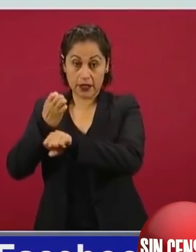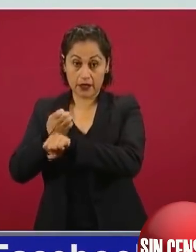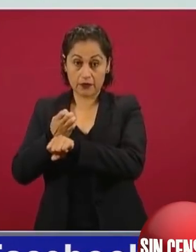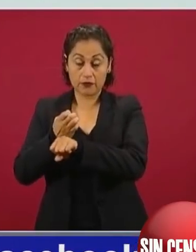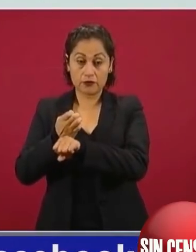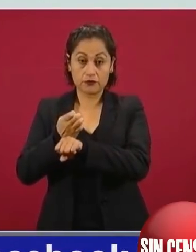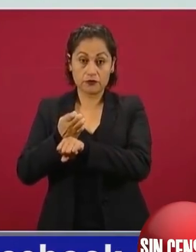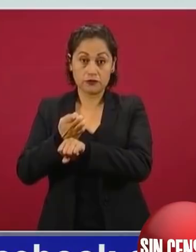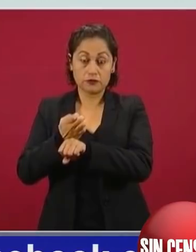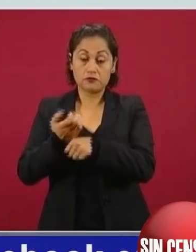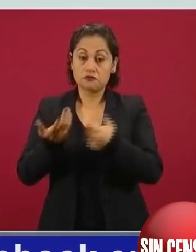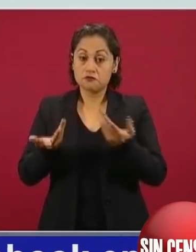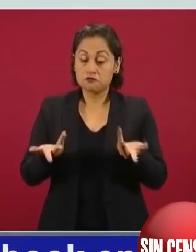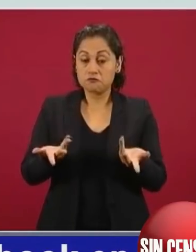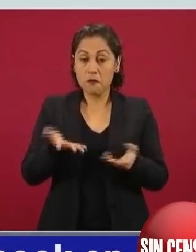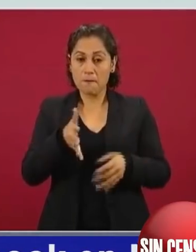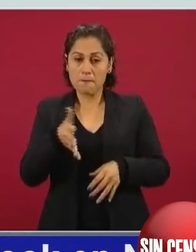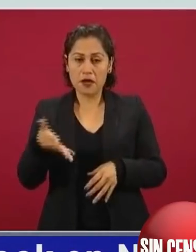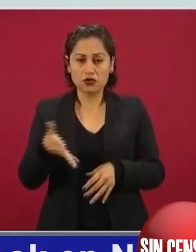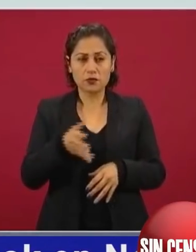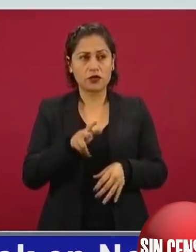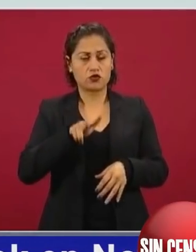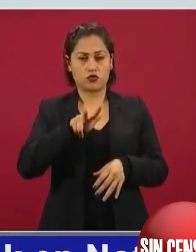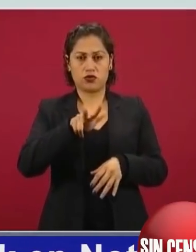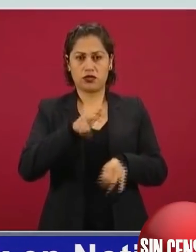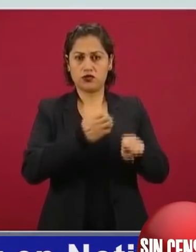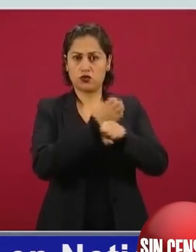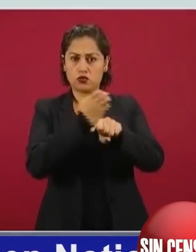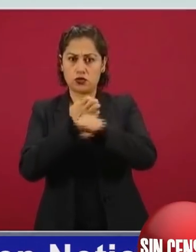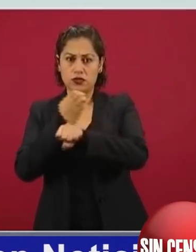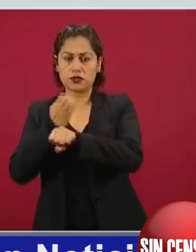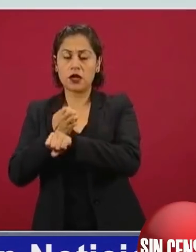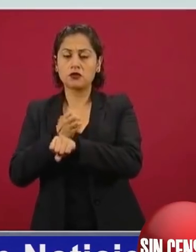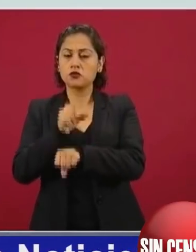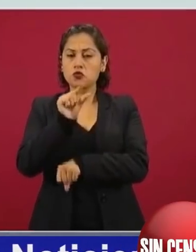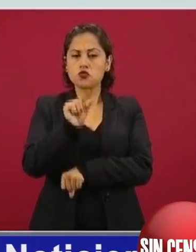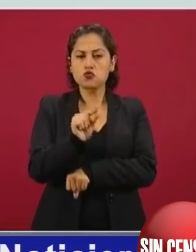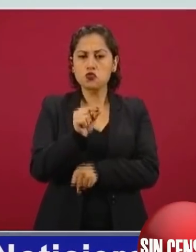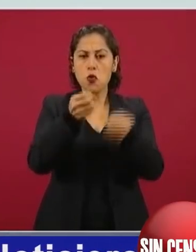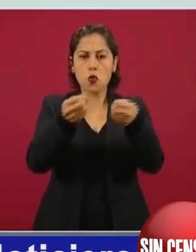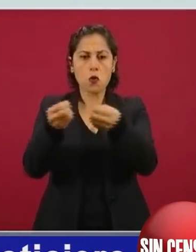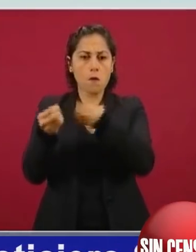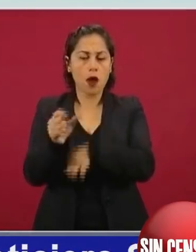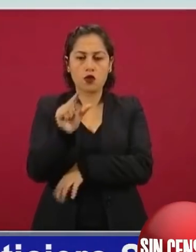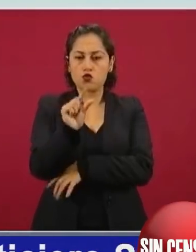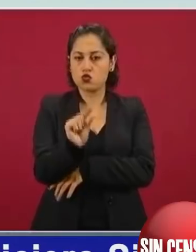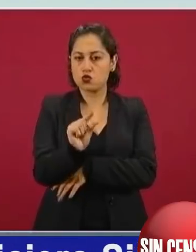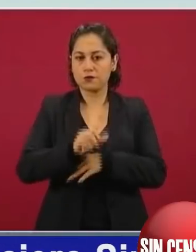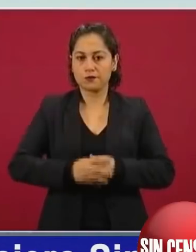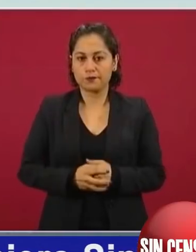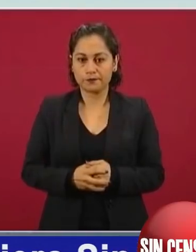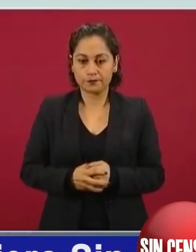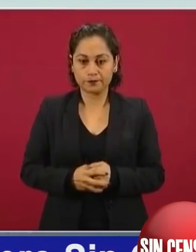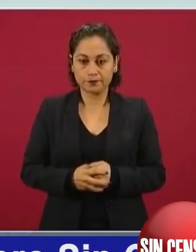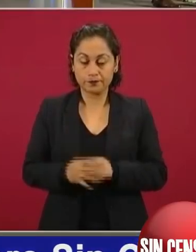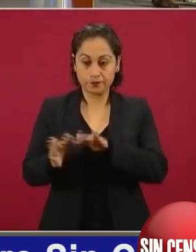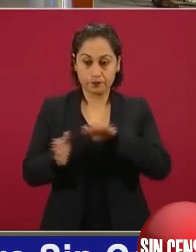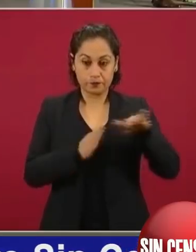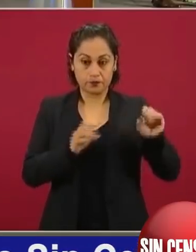prácticamente 18 entidades que tienen ocupaciones mínimas. La siguiente. Vamos